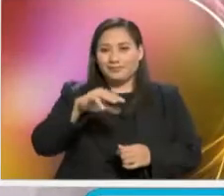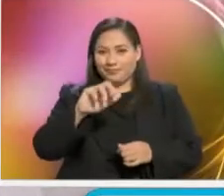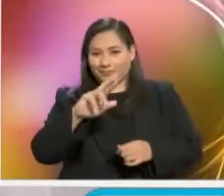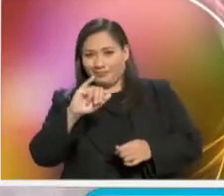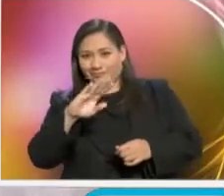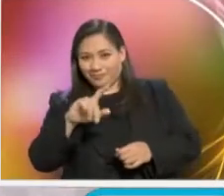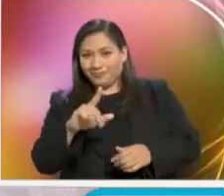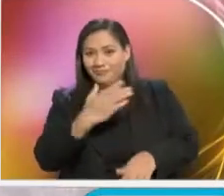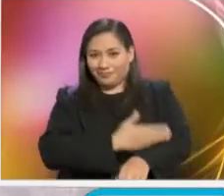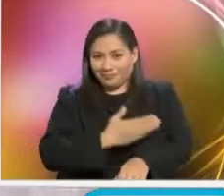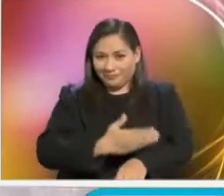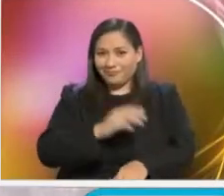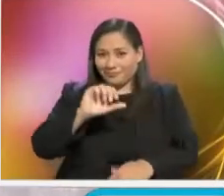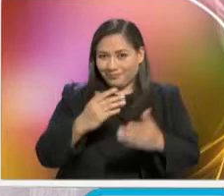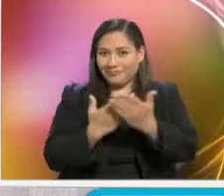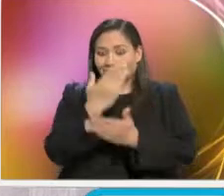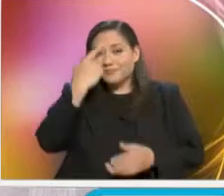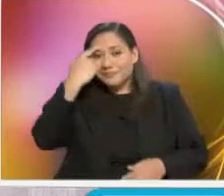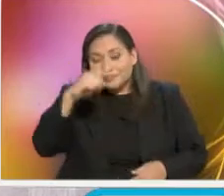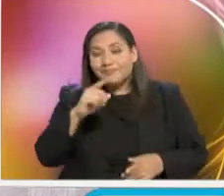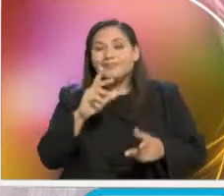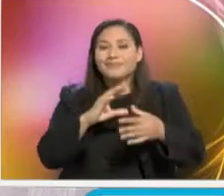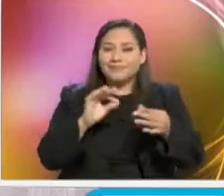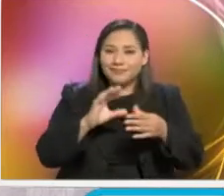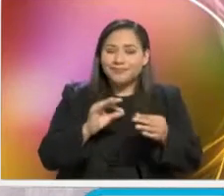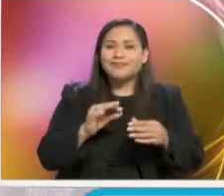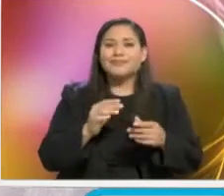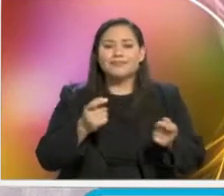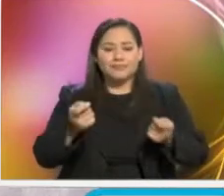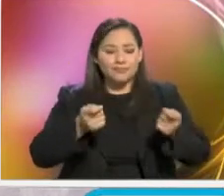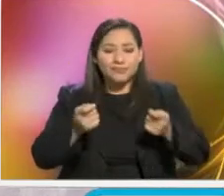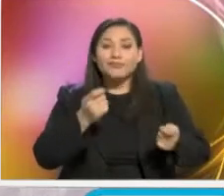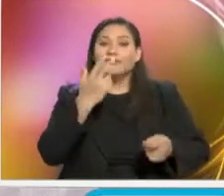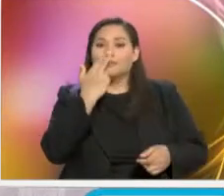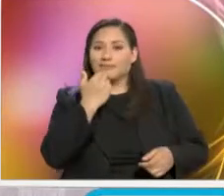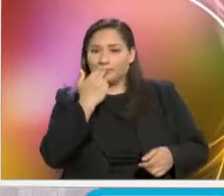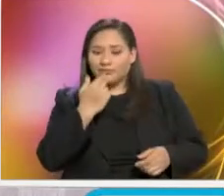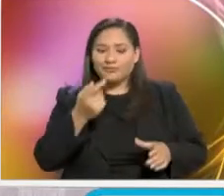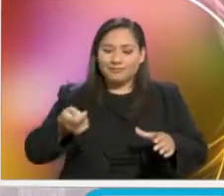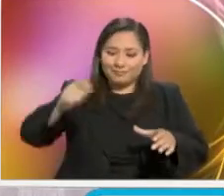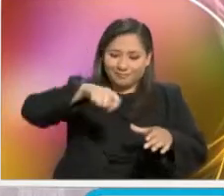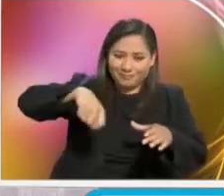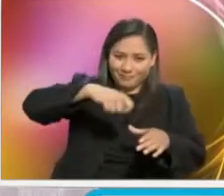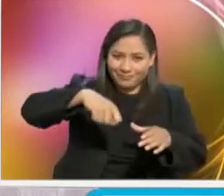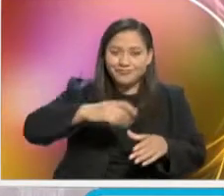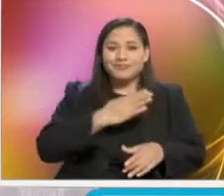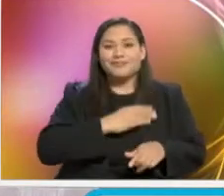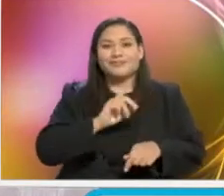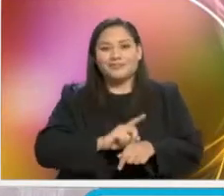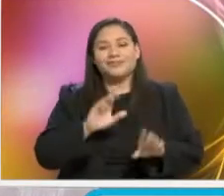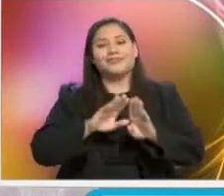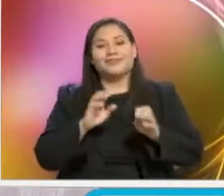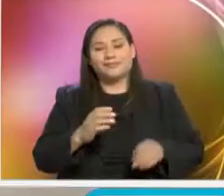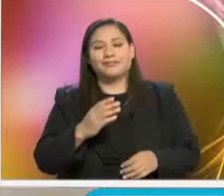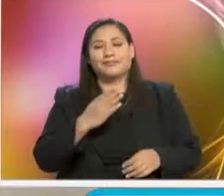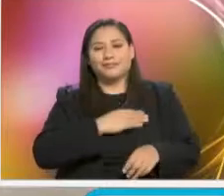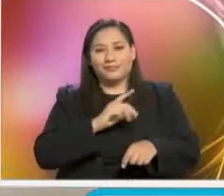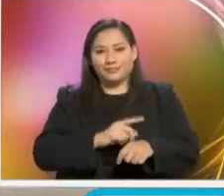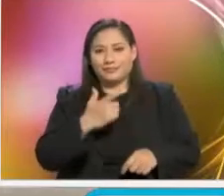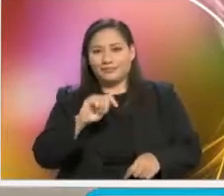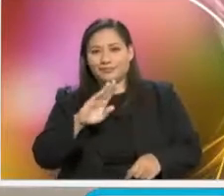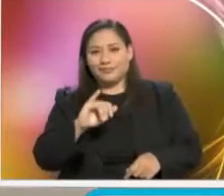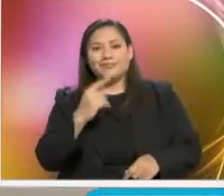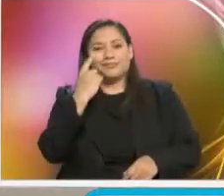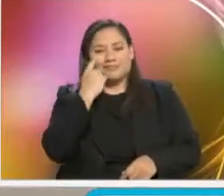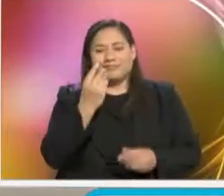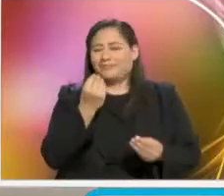Maribel Yáñez nos acompaña en esta mañana para hablarnos del control de la ingesta de azúcar. Buenos días, ¿cómo estás? Hola, buenos días, Gaby. Pues fíjate que estamos